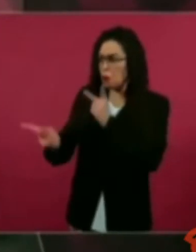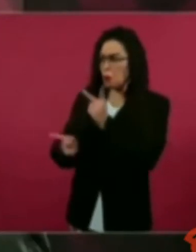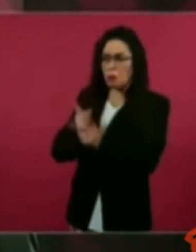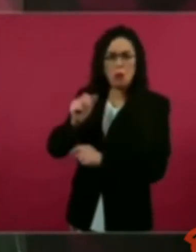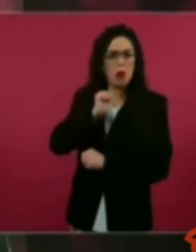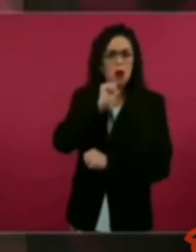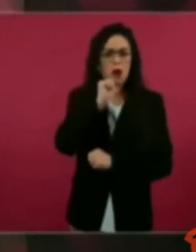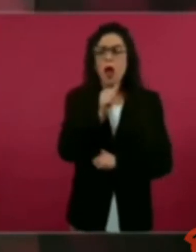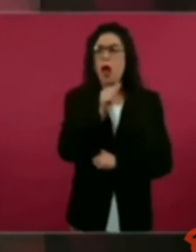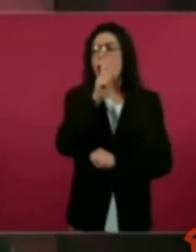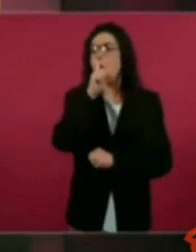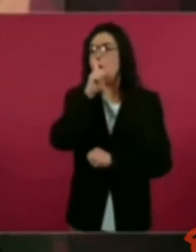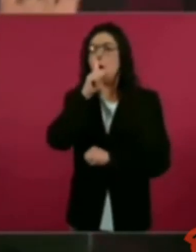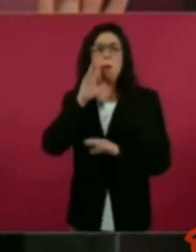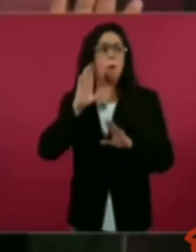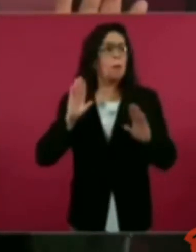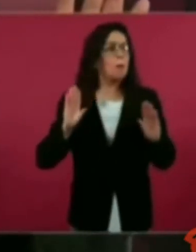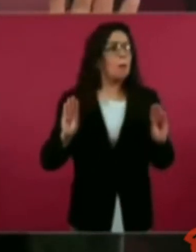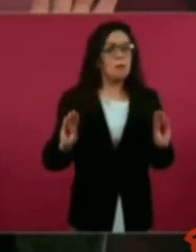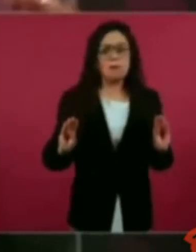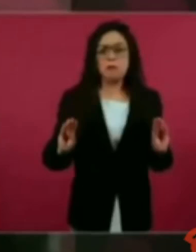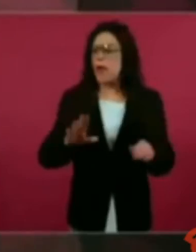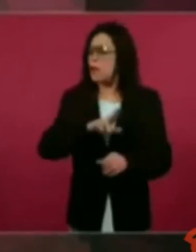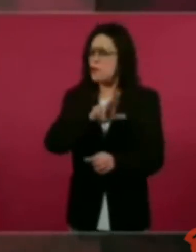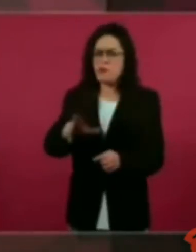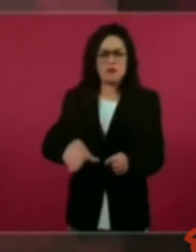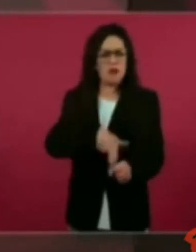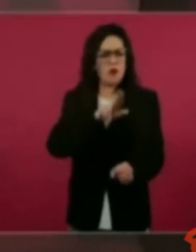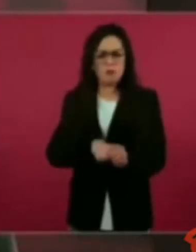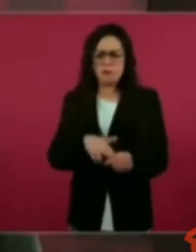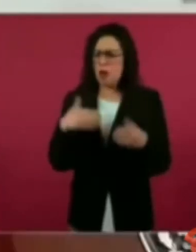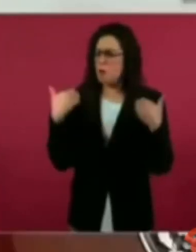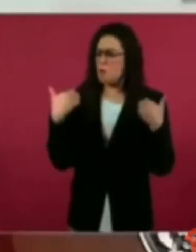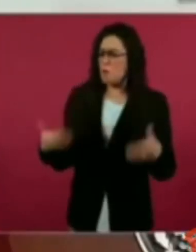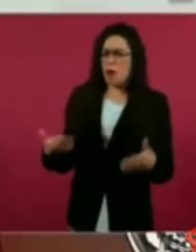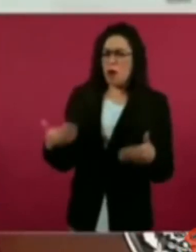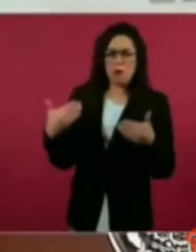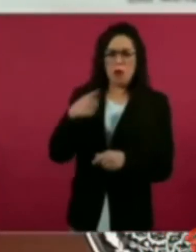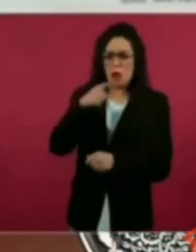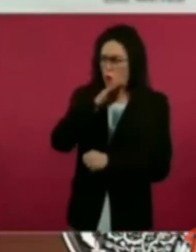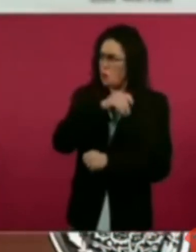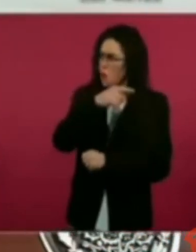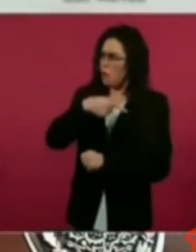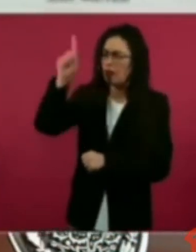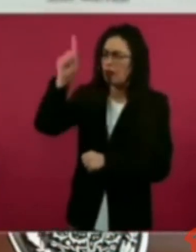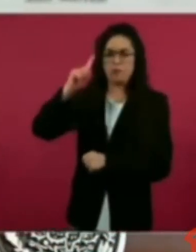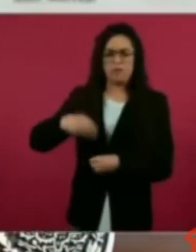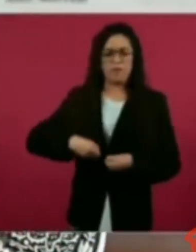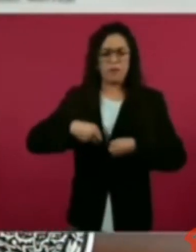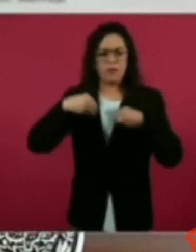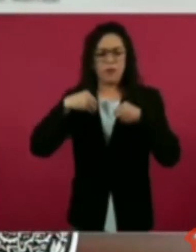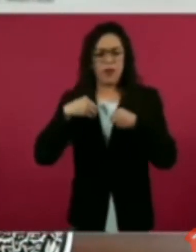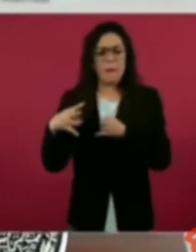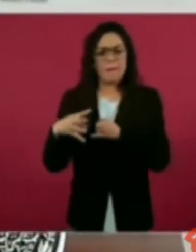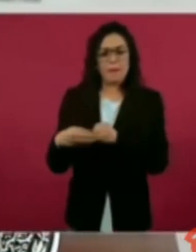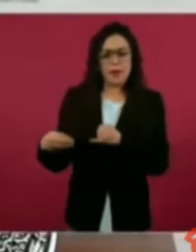¿Se pueden ir a vivir a Miami o a Madrid, que está de moda?